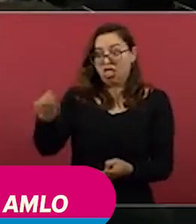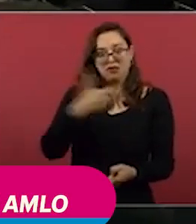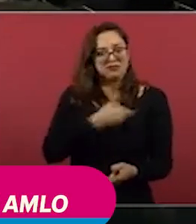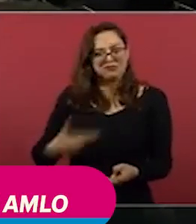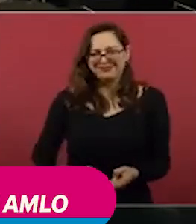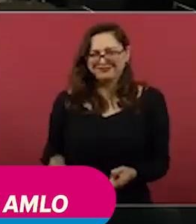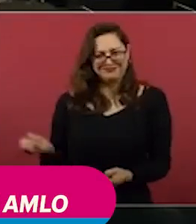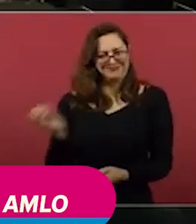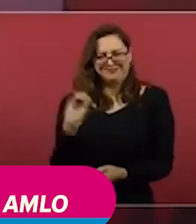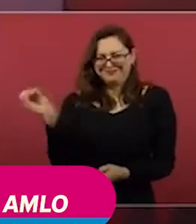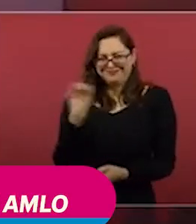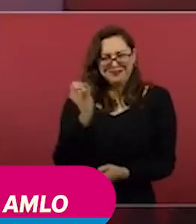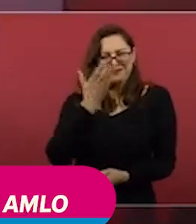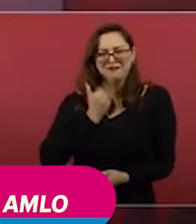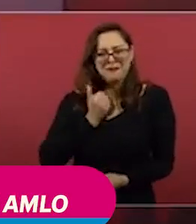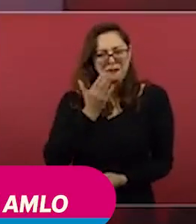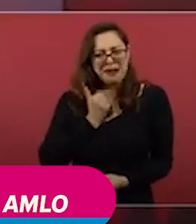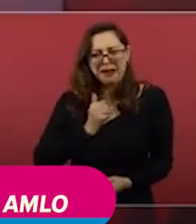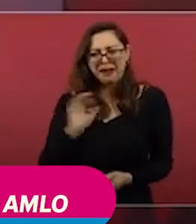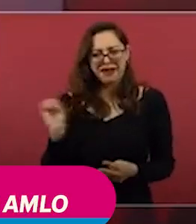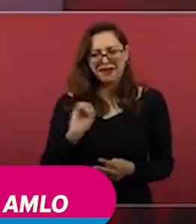que